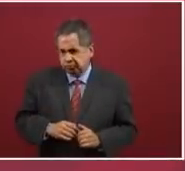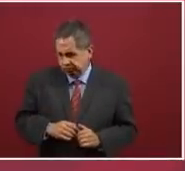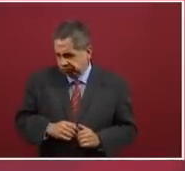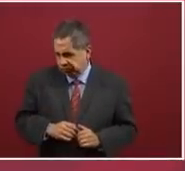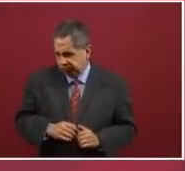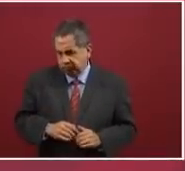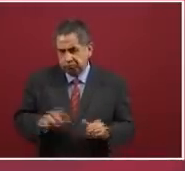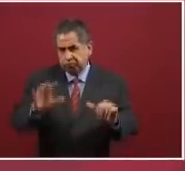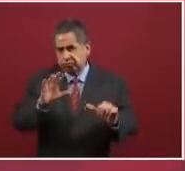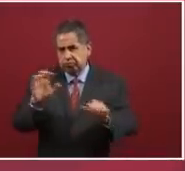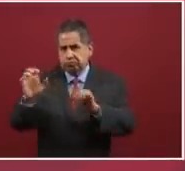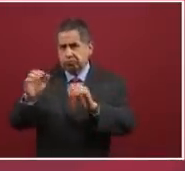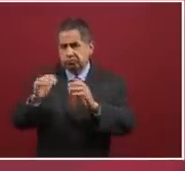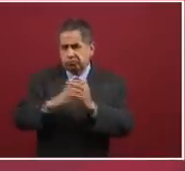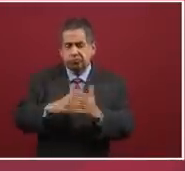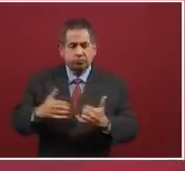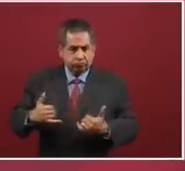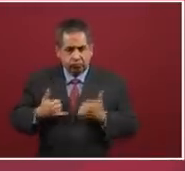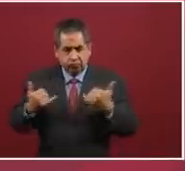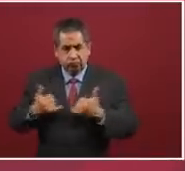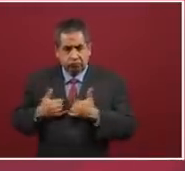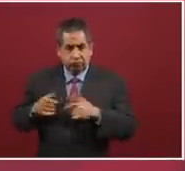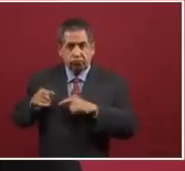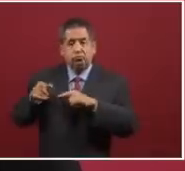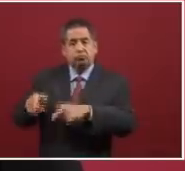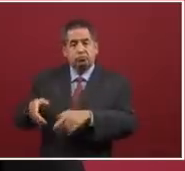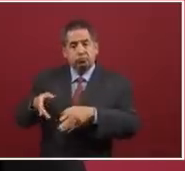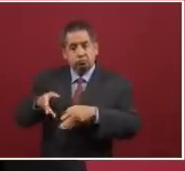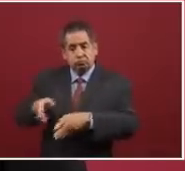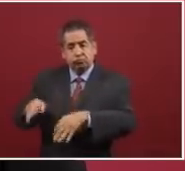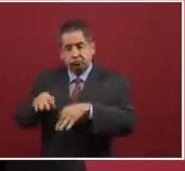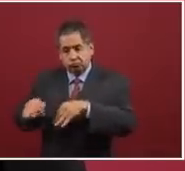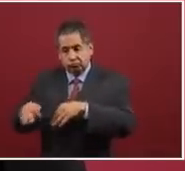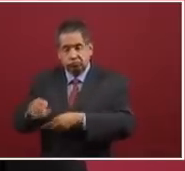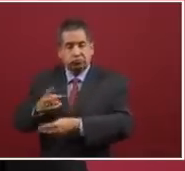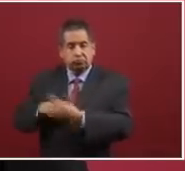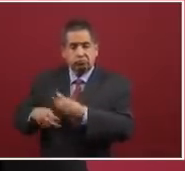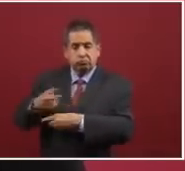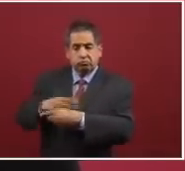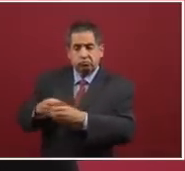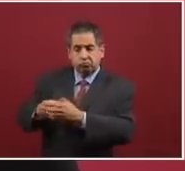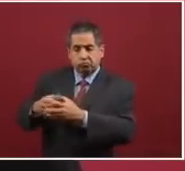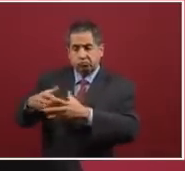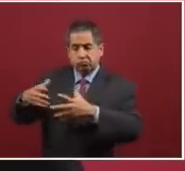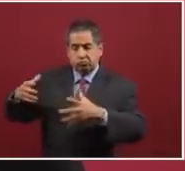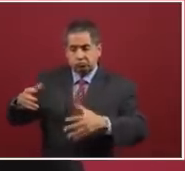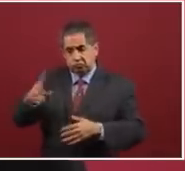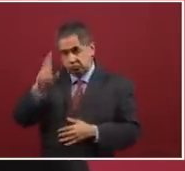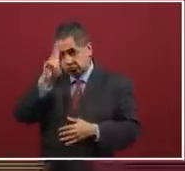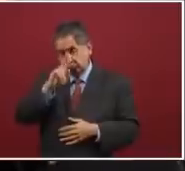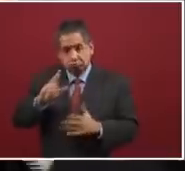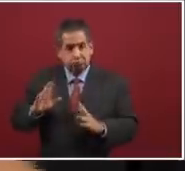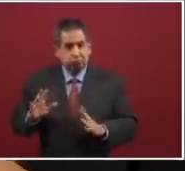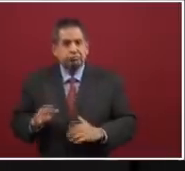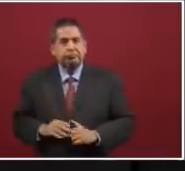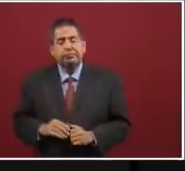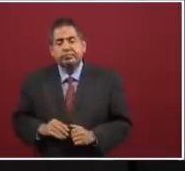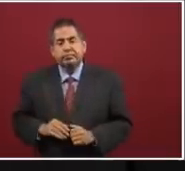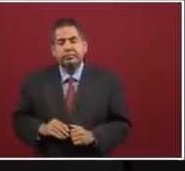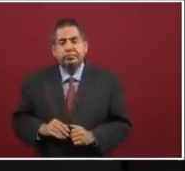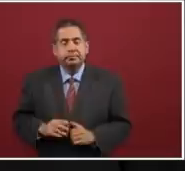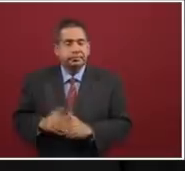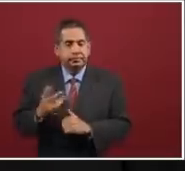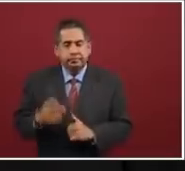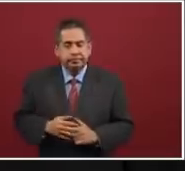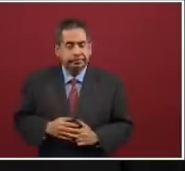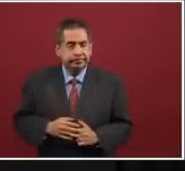de 600,000 jóvenes en el país y va creciendo, ¿sí? Porque